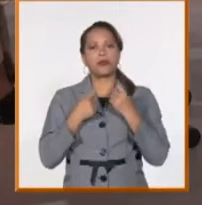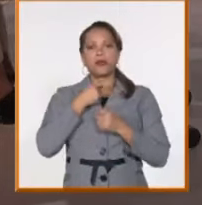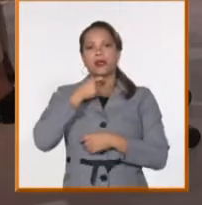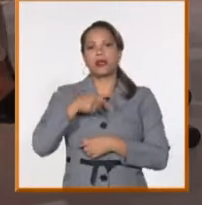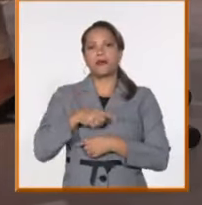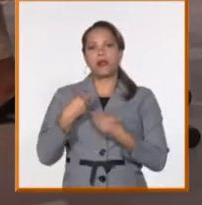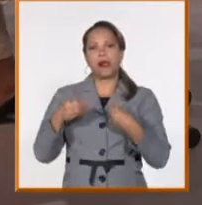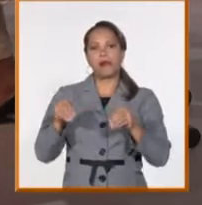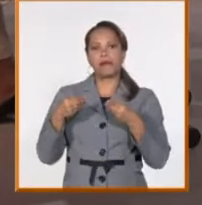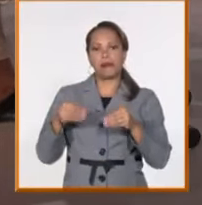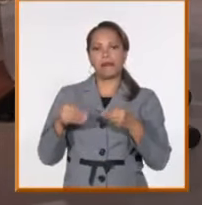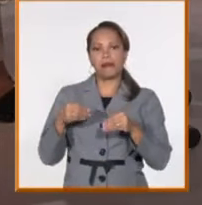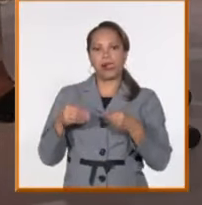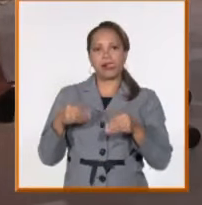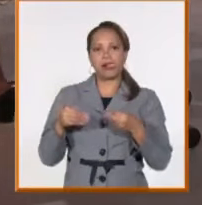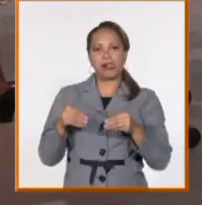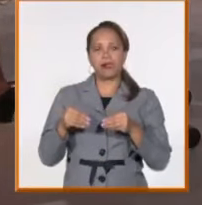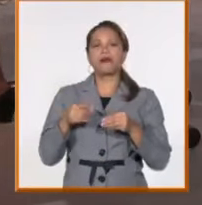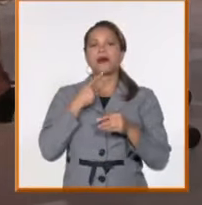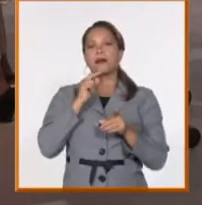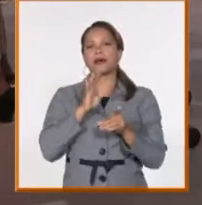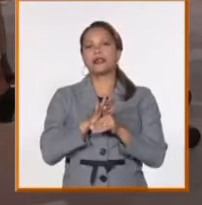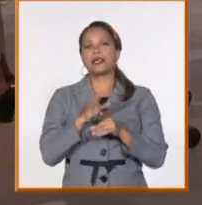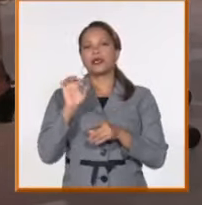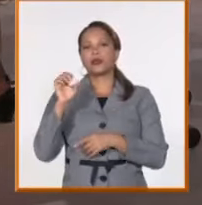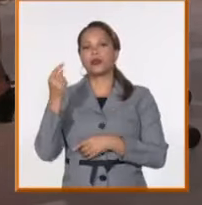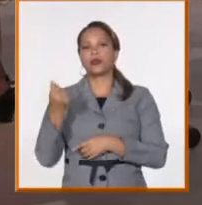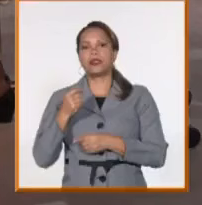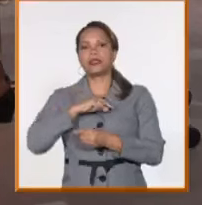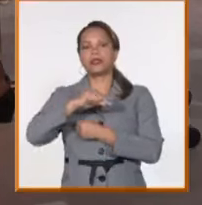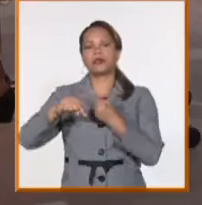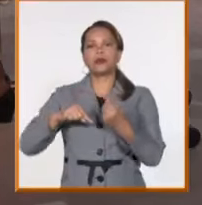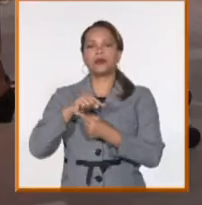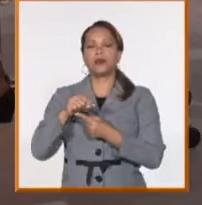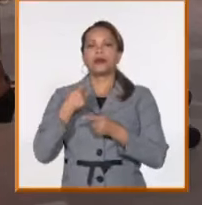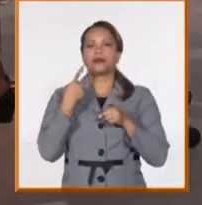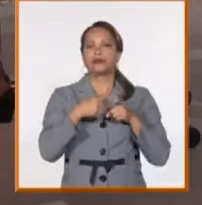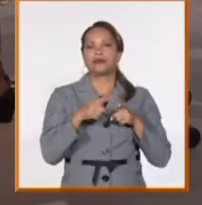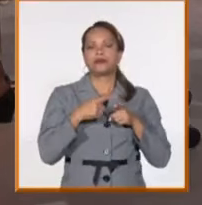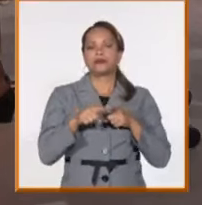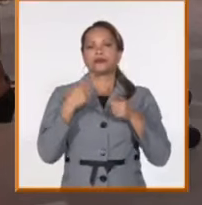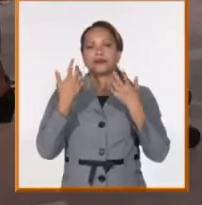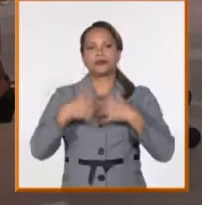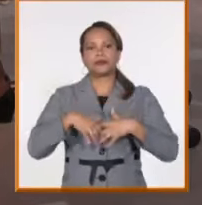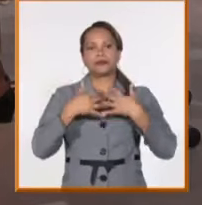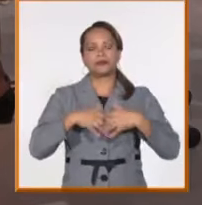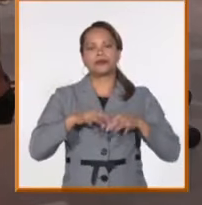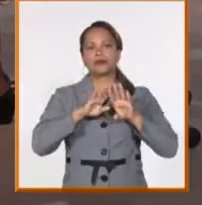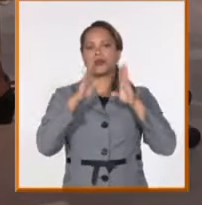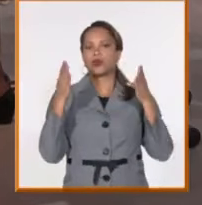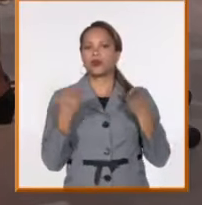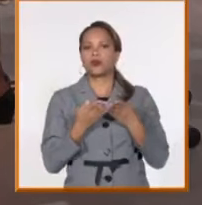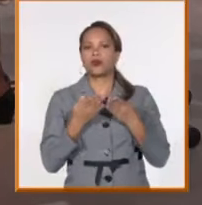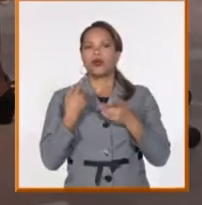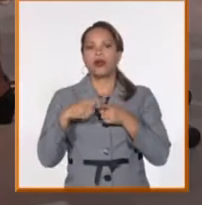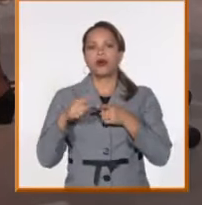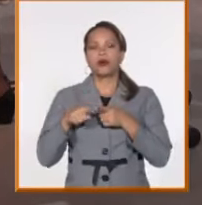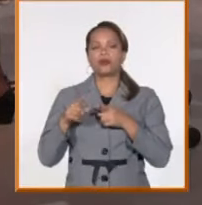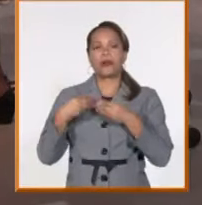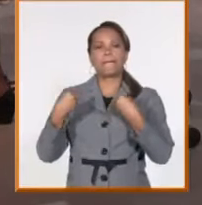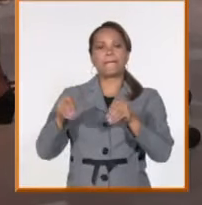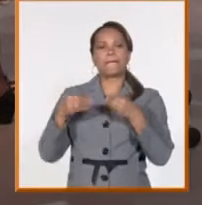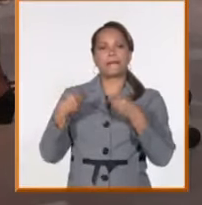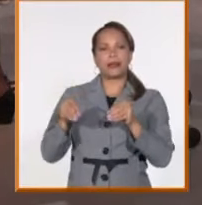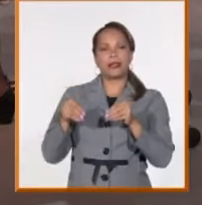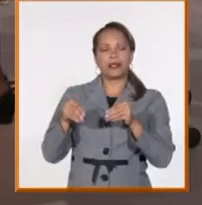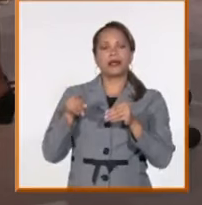plásticos a partir precisamente de la economía circular de todo nosotros en la industria ligera todos nuestros residuos plásticos los destinamos